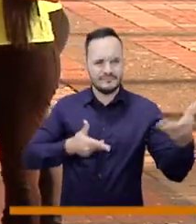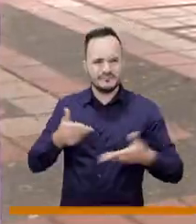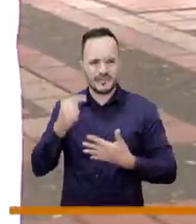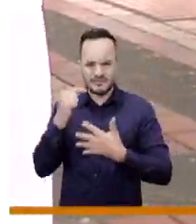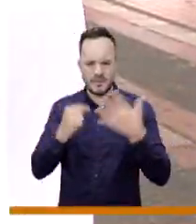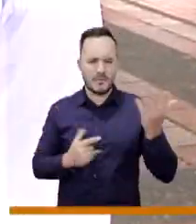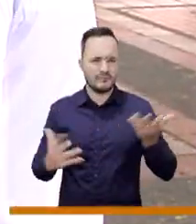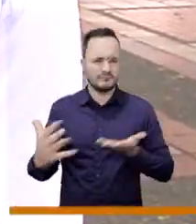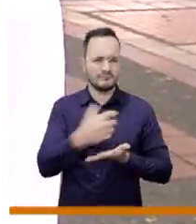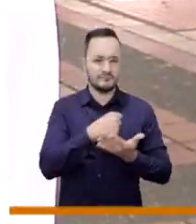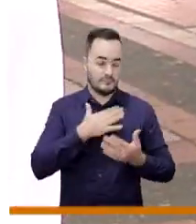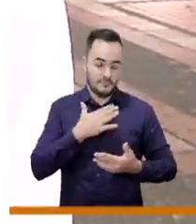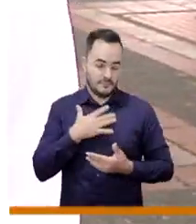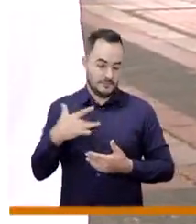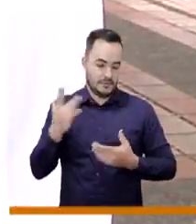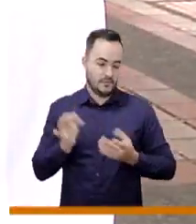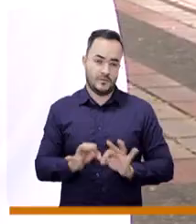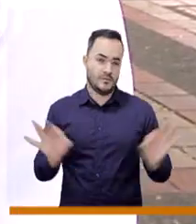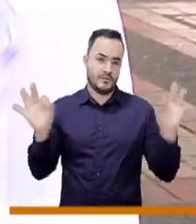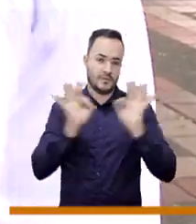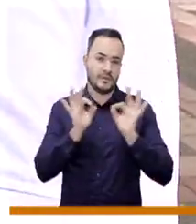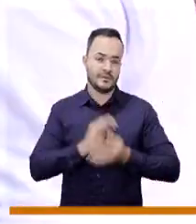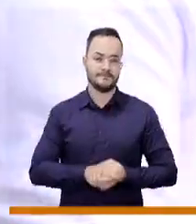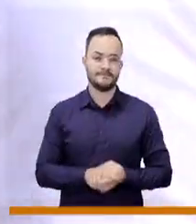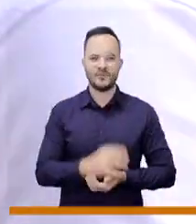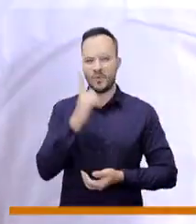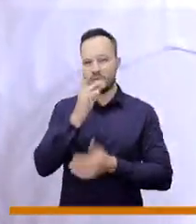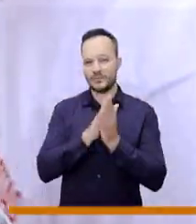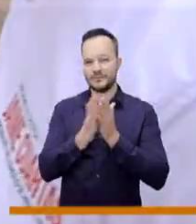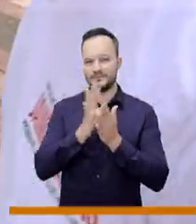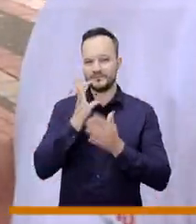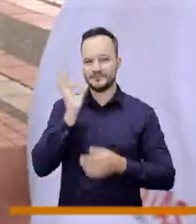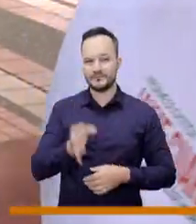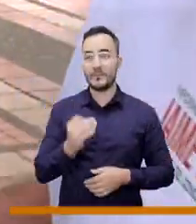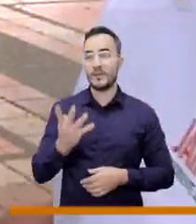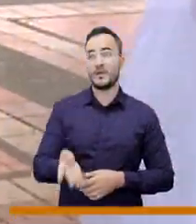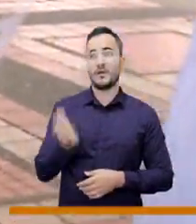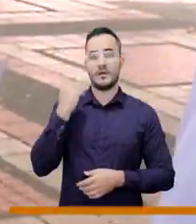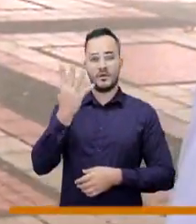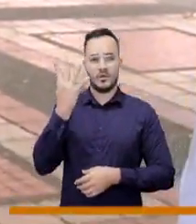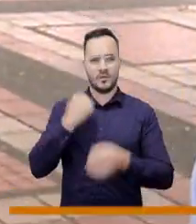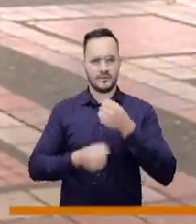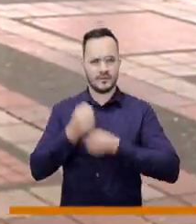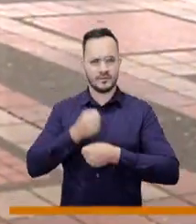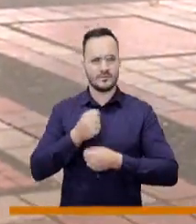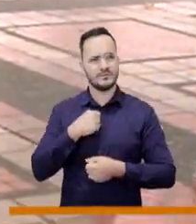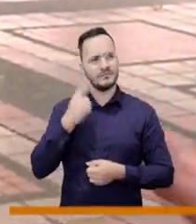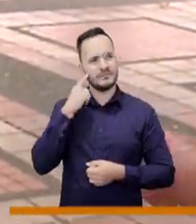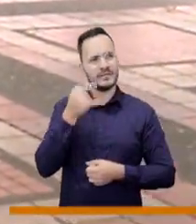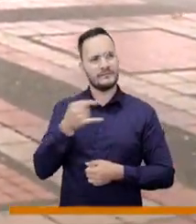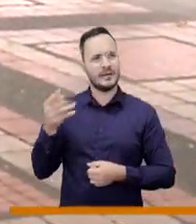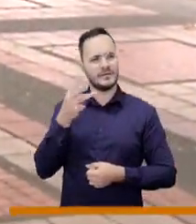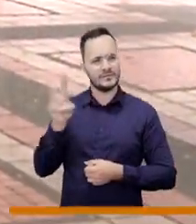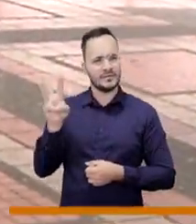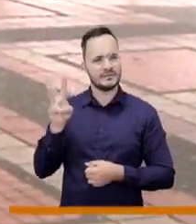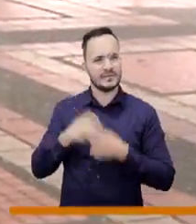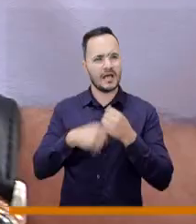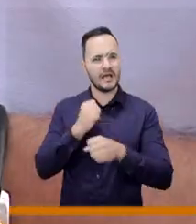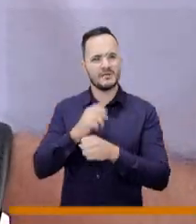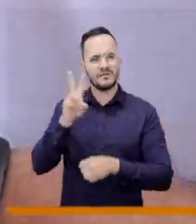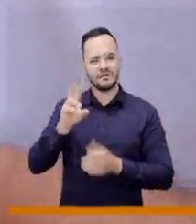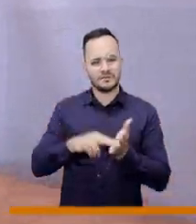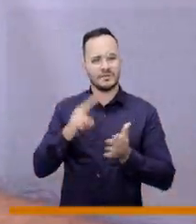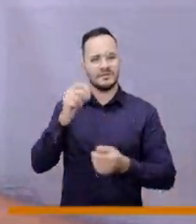sus inquietudes. Eso para mí es fundamental. De hecho, tengo una anécdota. Hace 4 años,